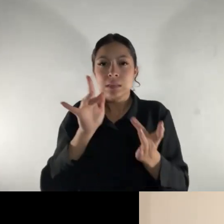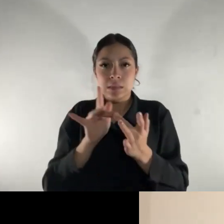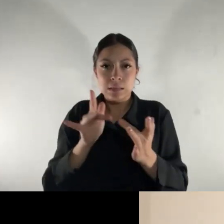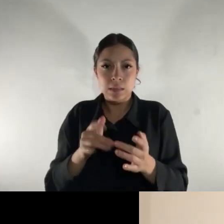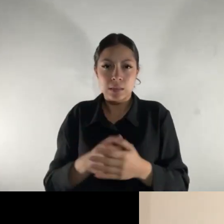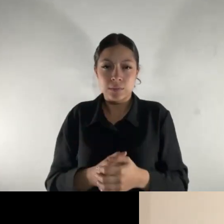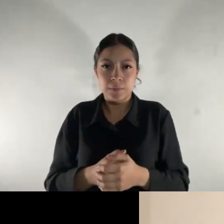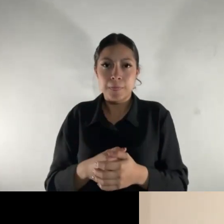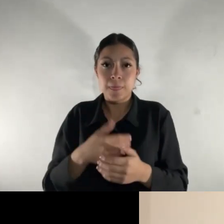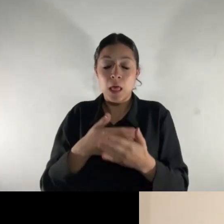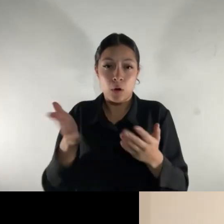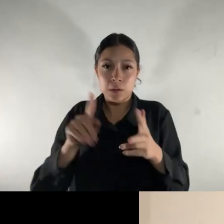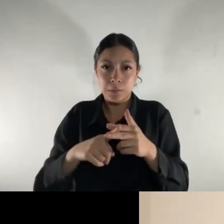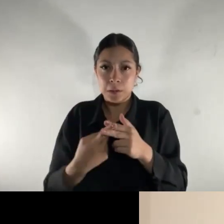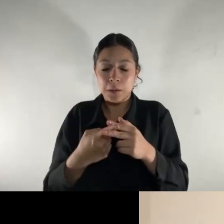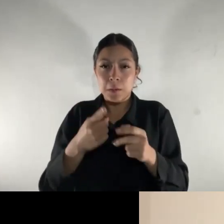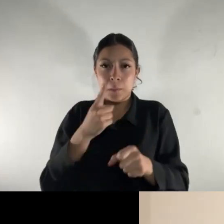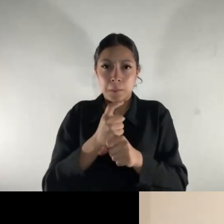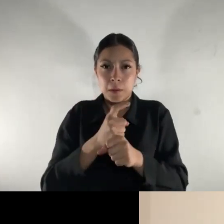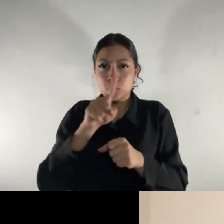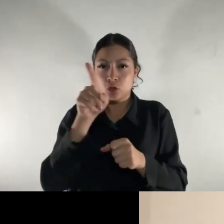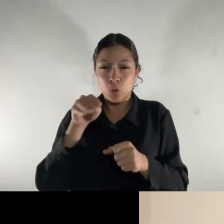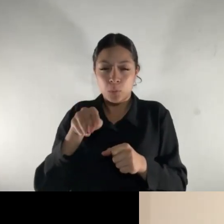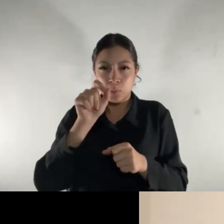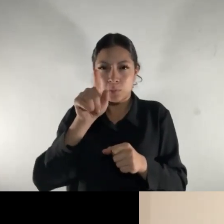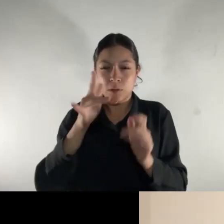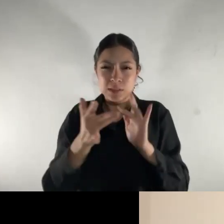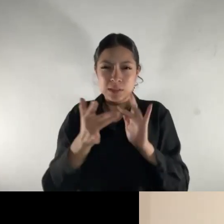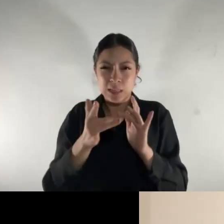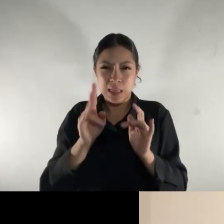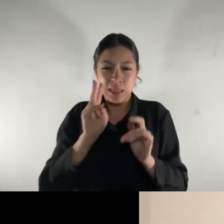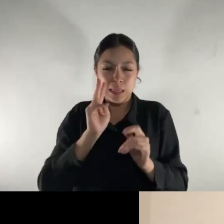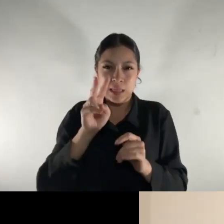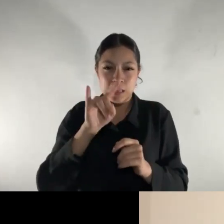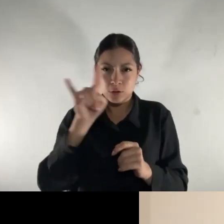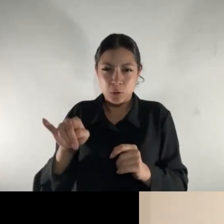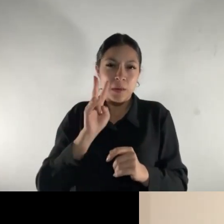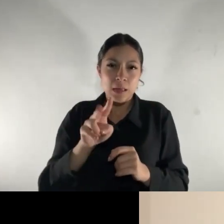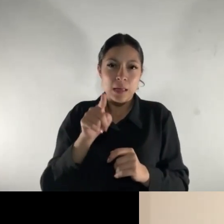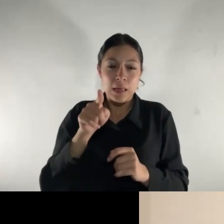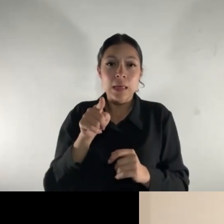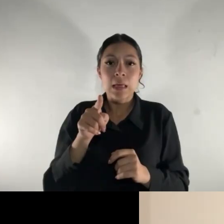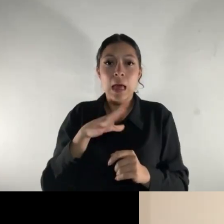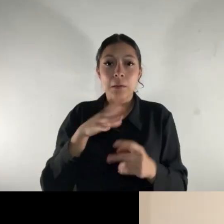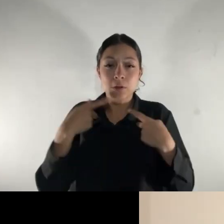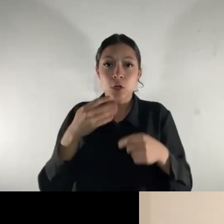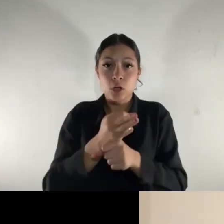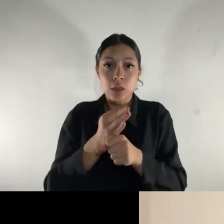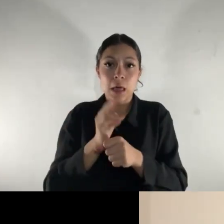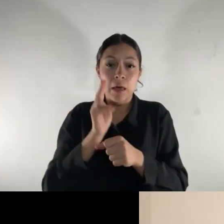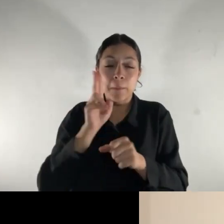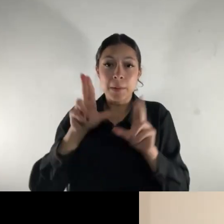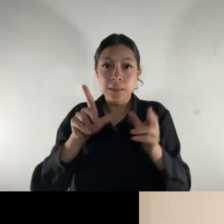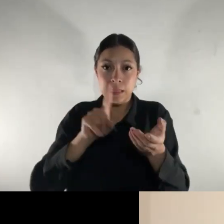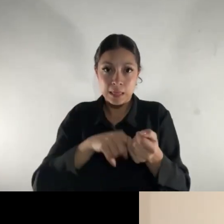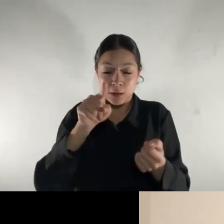Zoom, el chat del Zoom. Tenemos, como sabemos, gente que está participando directamente aquí en nuestro Zoom y también tenemos quienes